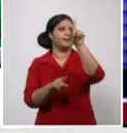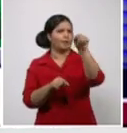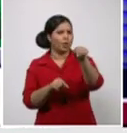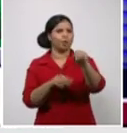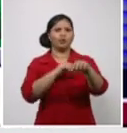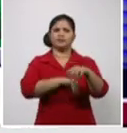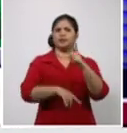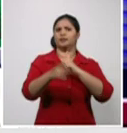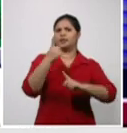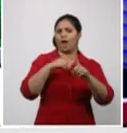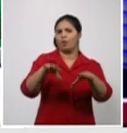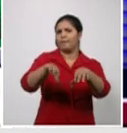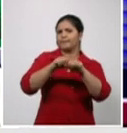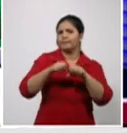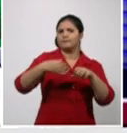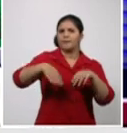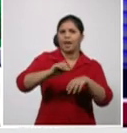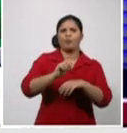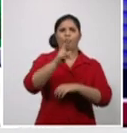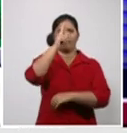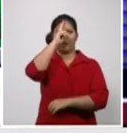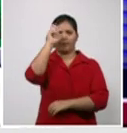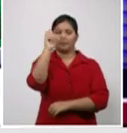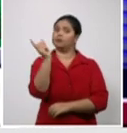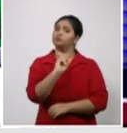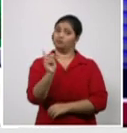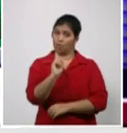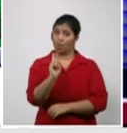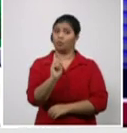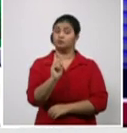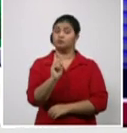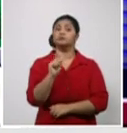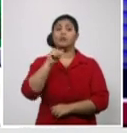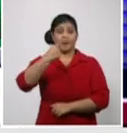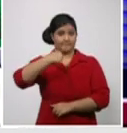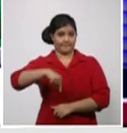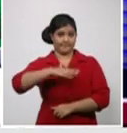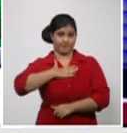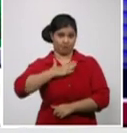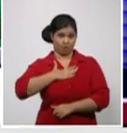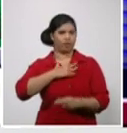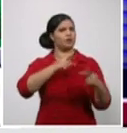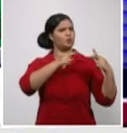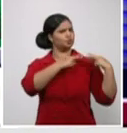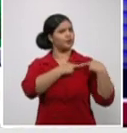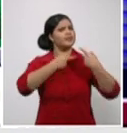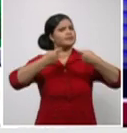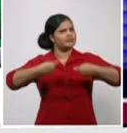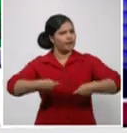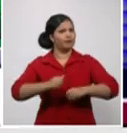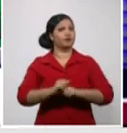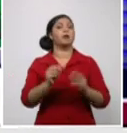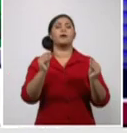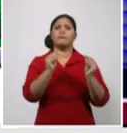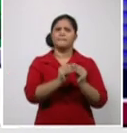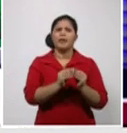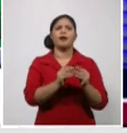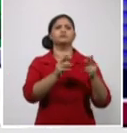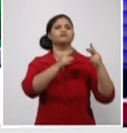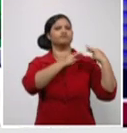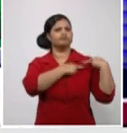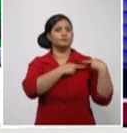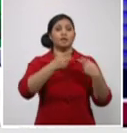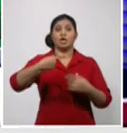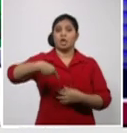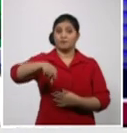para que inmediatamente se ponga en observación, para que se le haga un PCR al 5.º